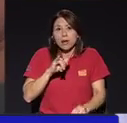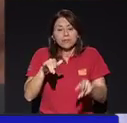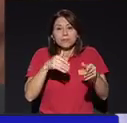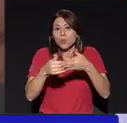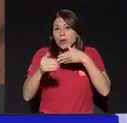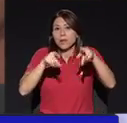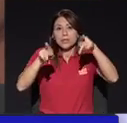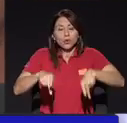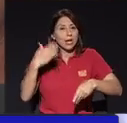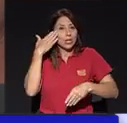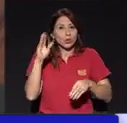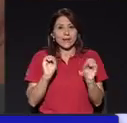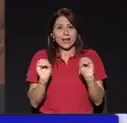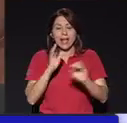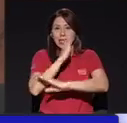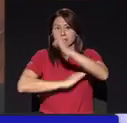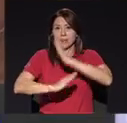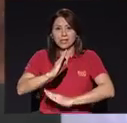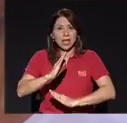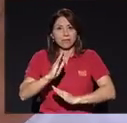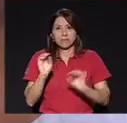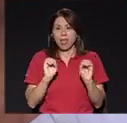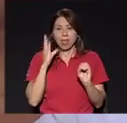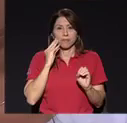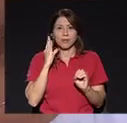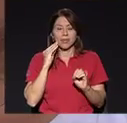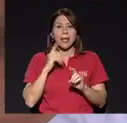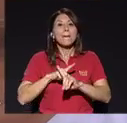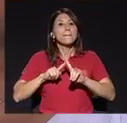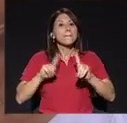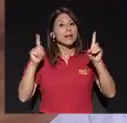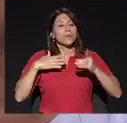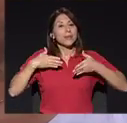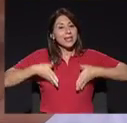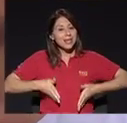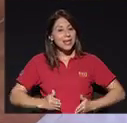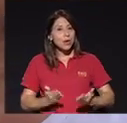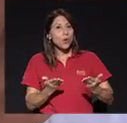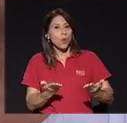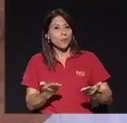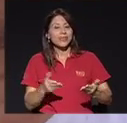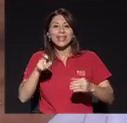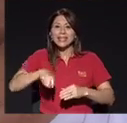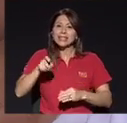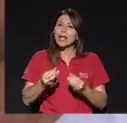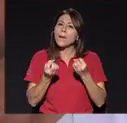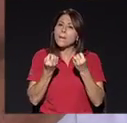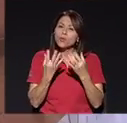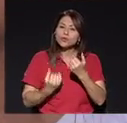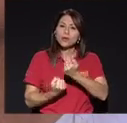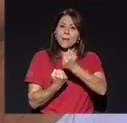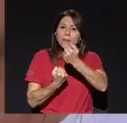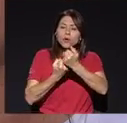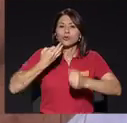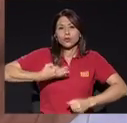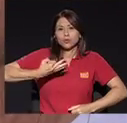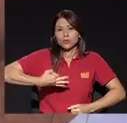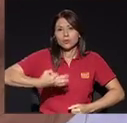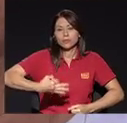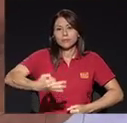demás ciudadanos que no conocen la discapacidad o que no la viven. Pero mi hijo, que necesita muchos apoyos diarios